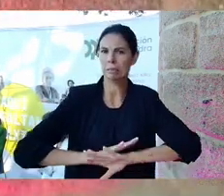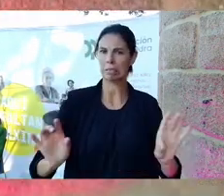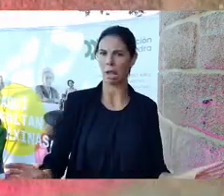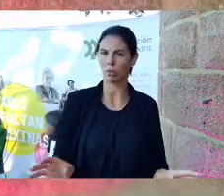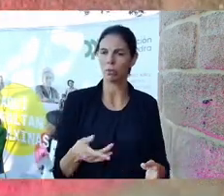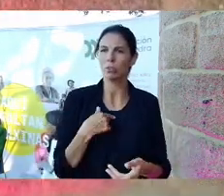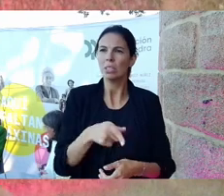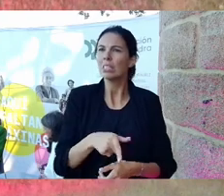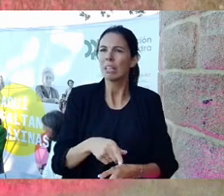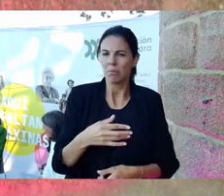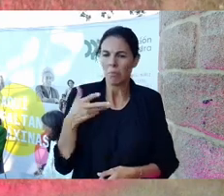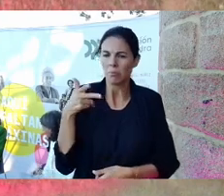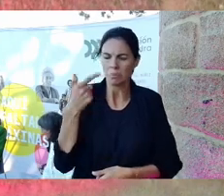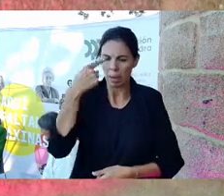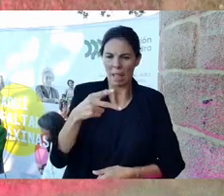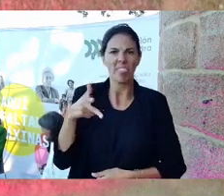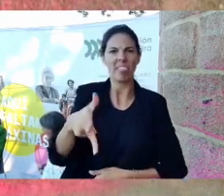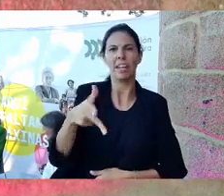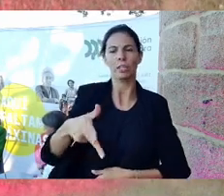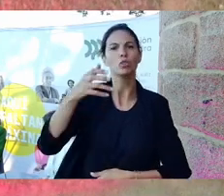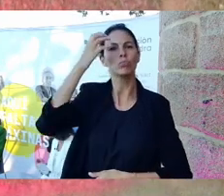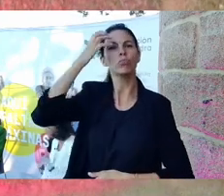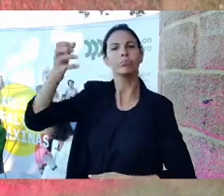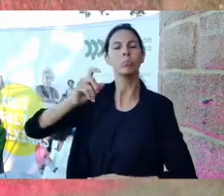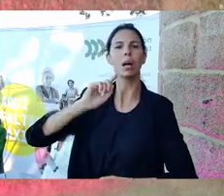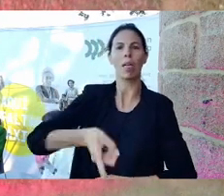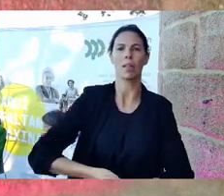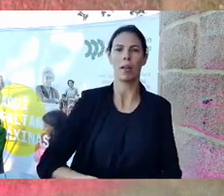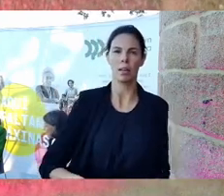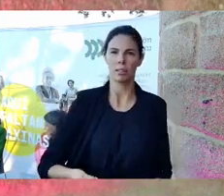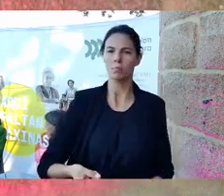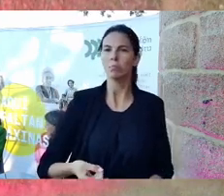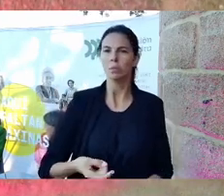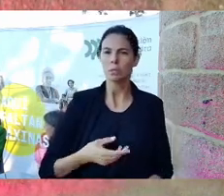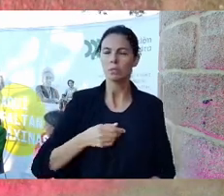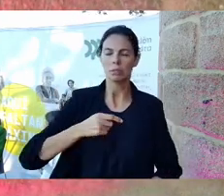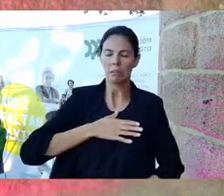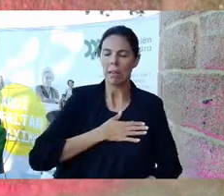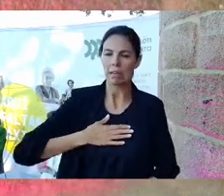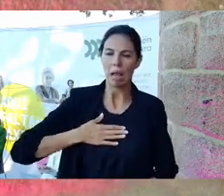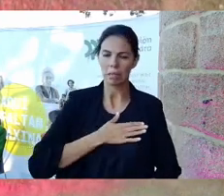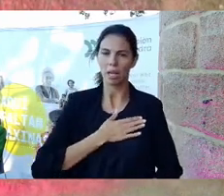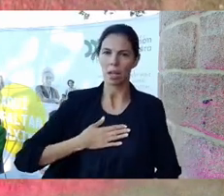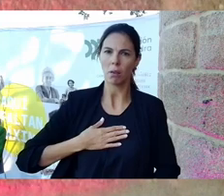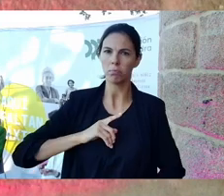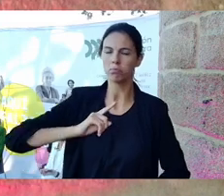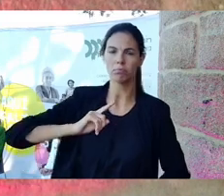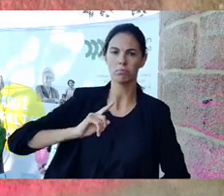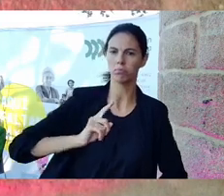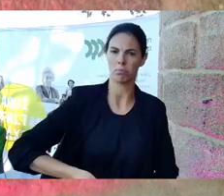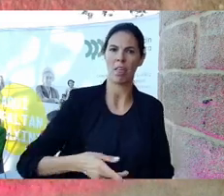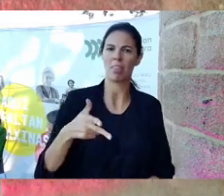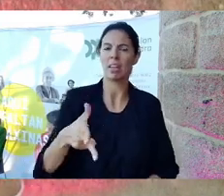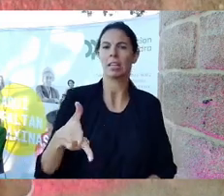reinar, ella estuvo convencida siempre de que tenía derecho a reinar, a ceñirse la corona y a empuñar